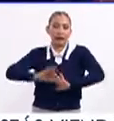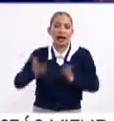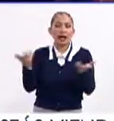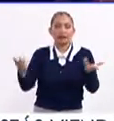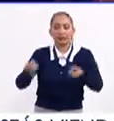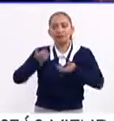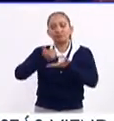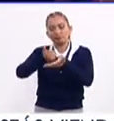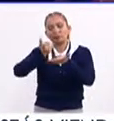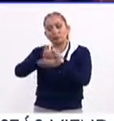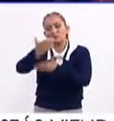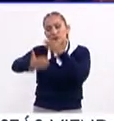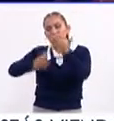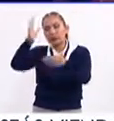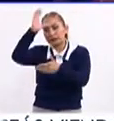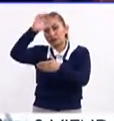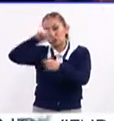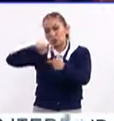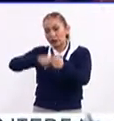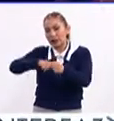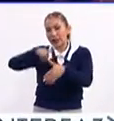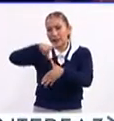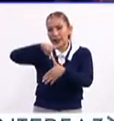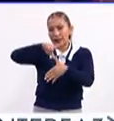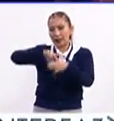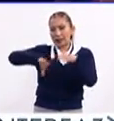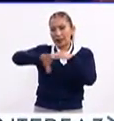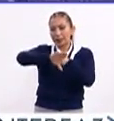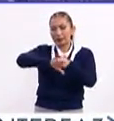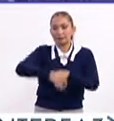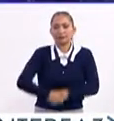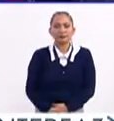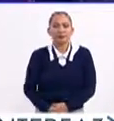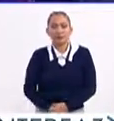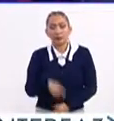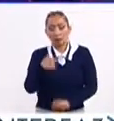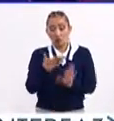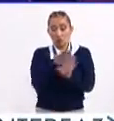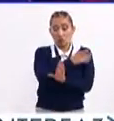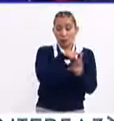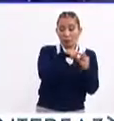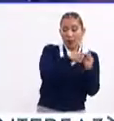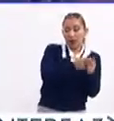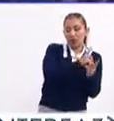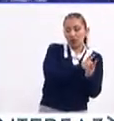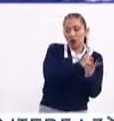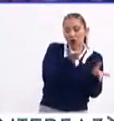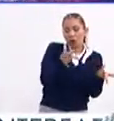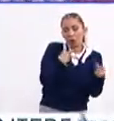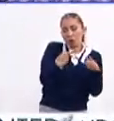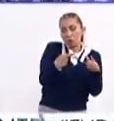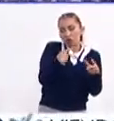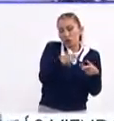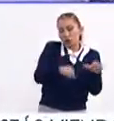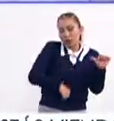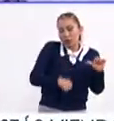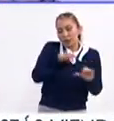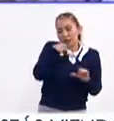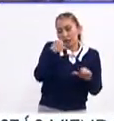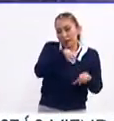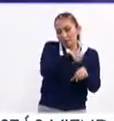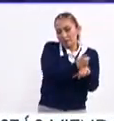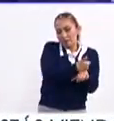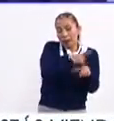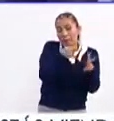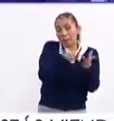realizando aportes al desarrollo de las ciencias sociales en América Latina y el Caribe. Aunque en sus inicios solo desarrolló sus actividades en Chile,